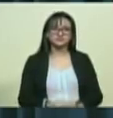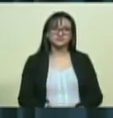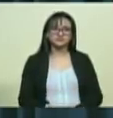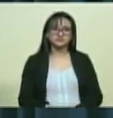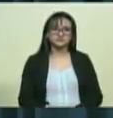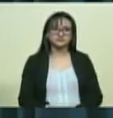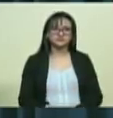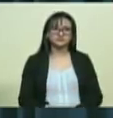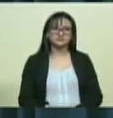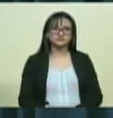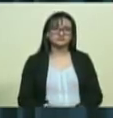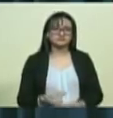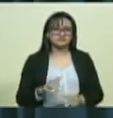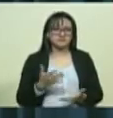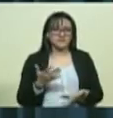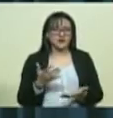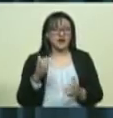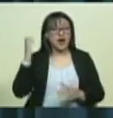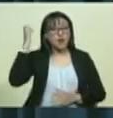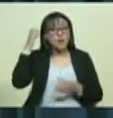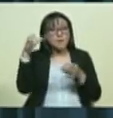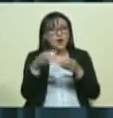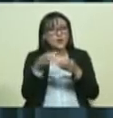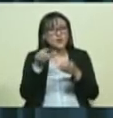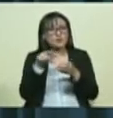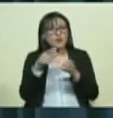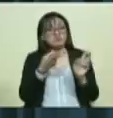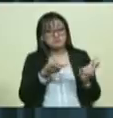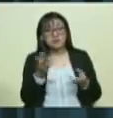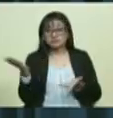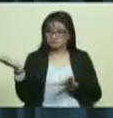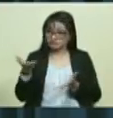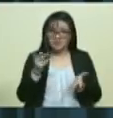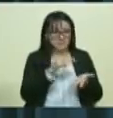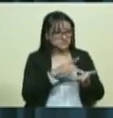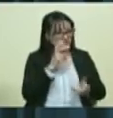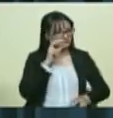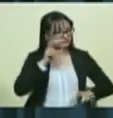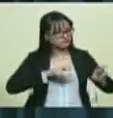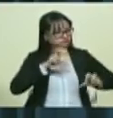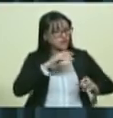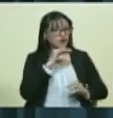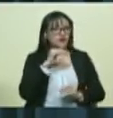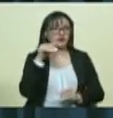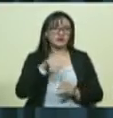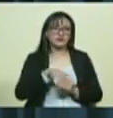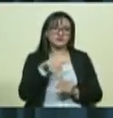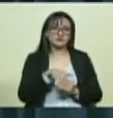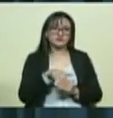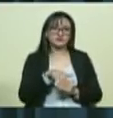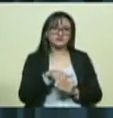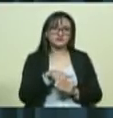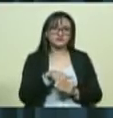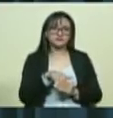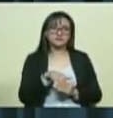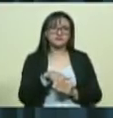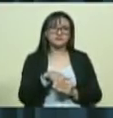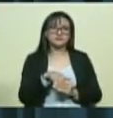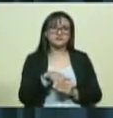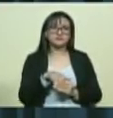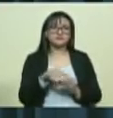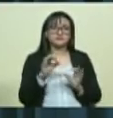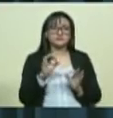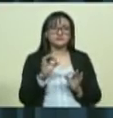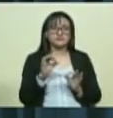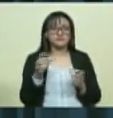es curioso por ejemplo que la unión europea que los invitamos a participar en ese evento electoral hago mías las palabras de un senador norteamericano